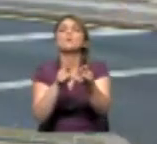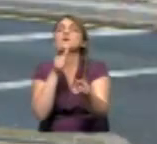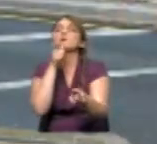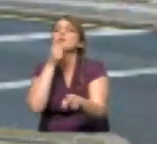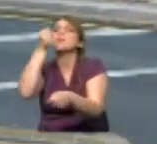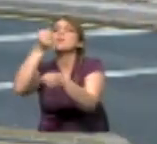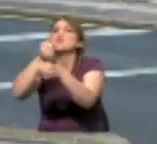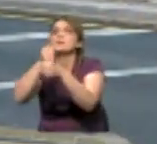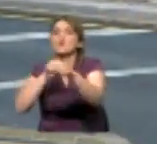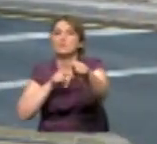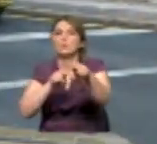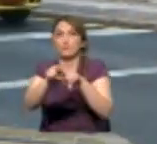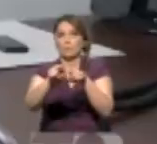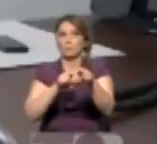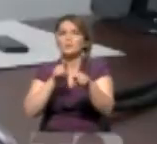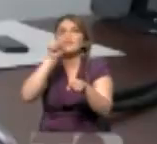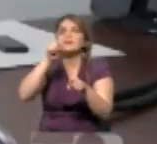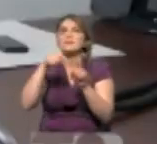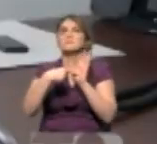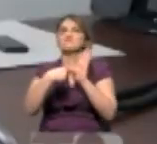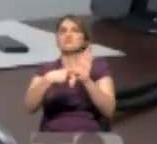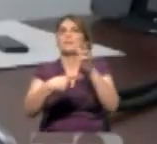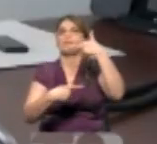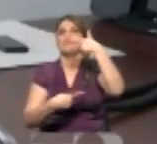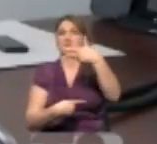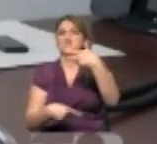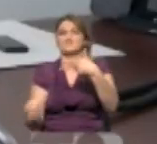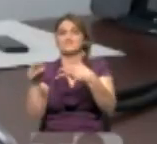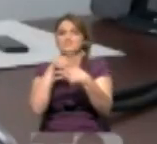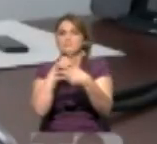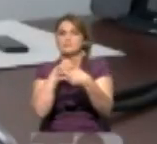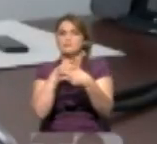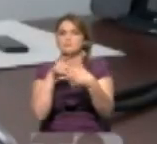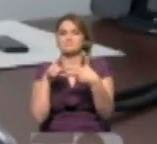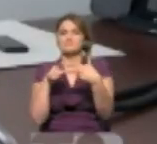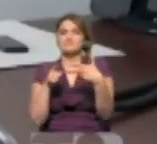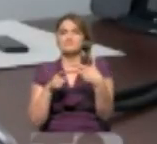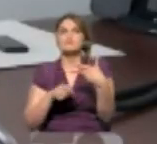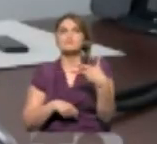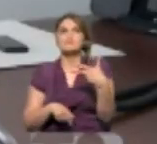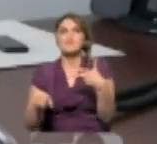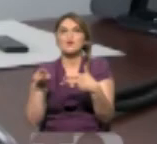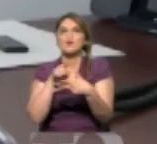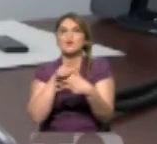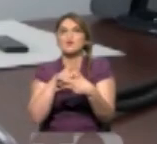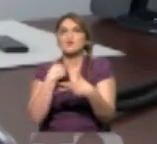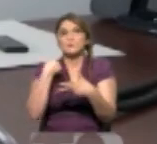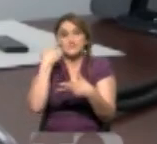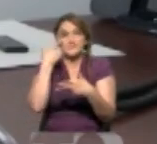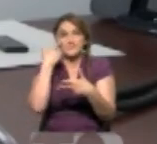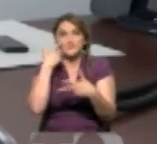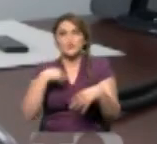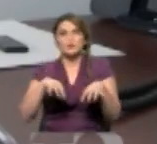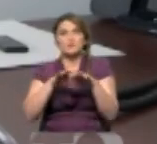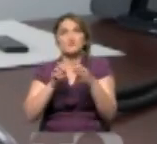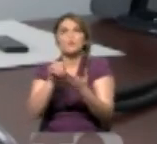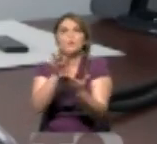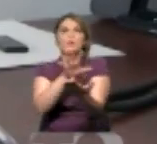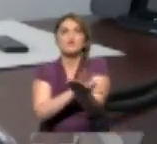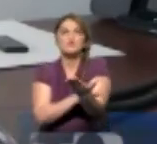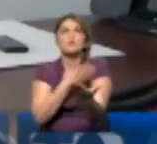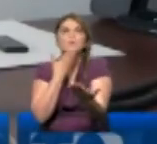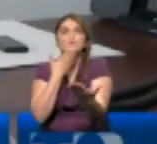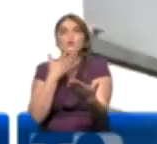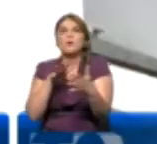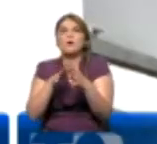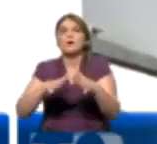objetivo planteado bajo tres requisitos. Lo que es una ordenanza. Una segunda cosa es una política de vivienda. Y en tercer lugar, el trabajo